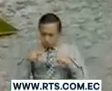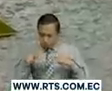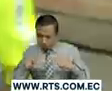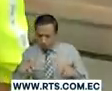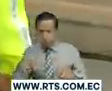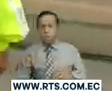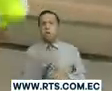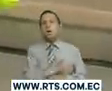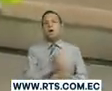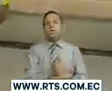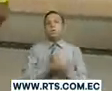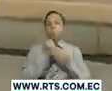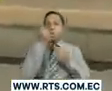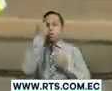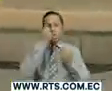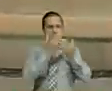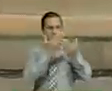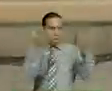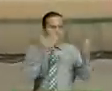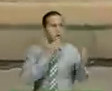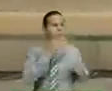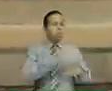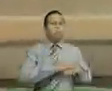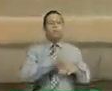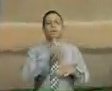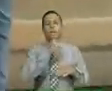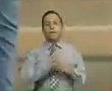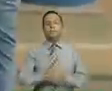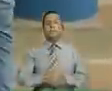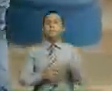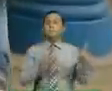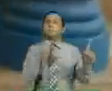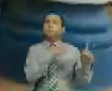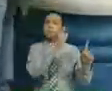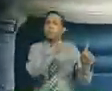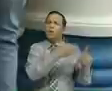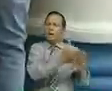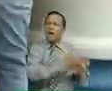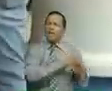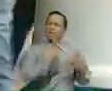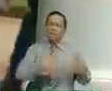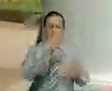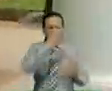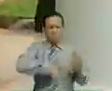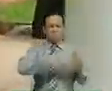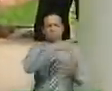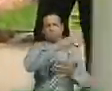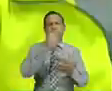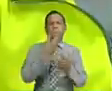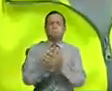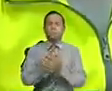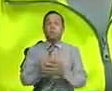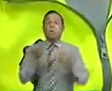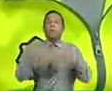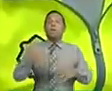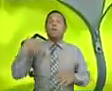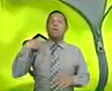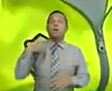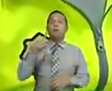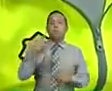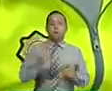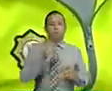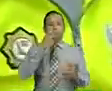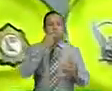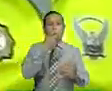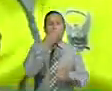Durán. El individuo registra antecedentes penales, contaba con una boleta de captura y, según el jefe